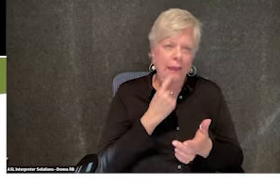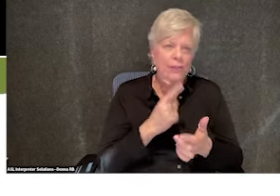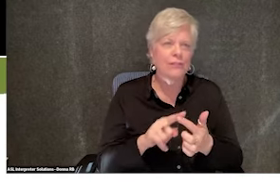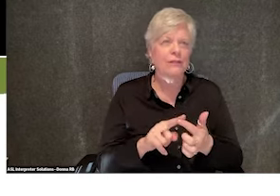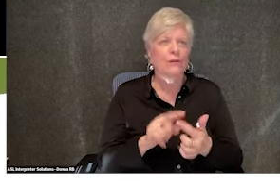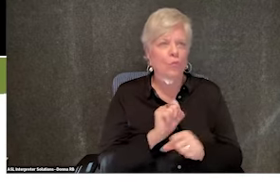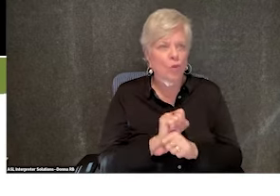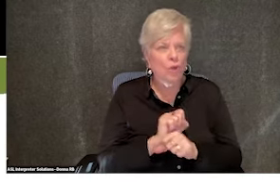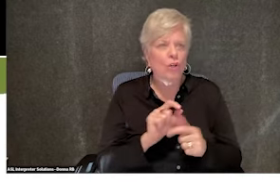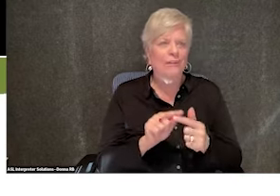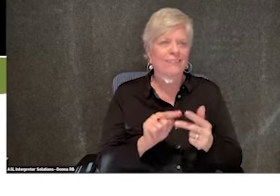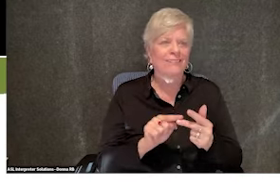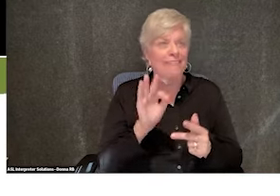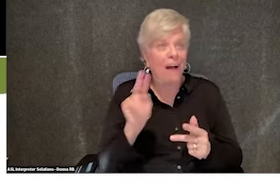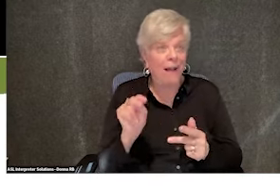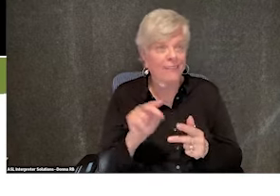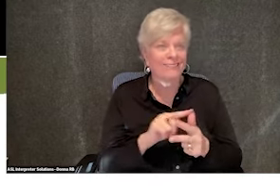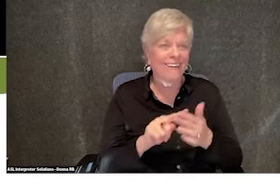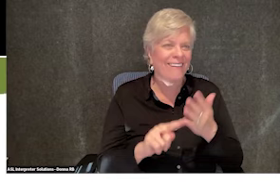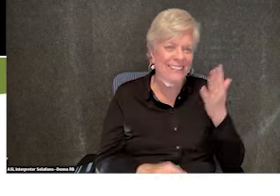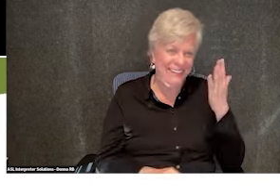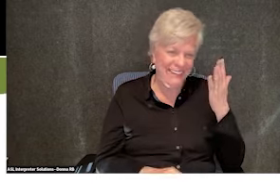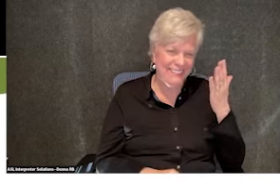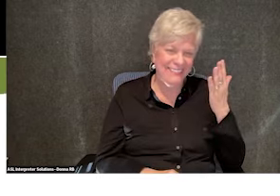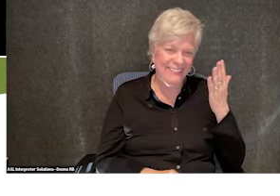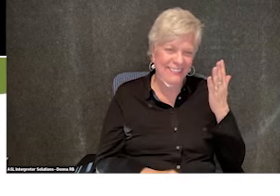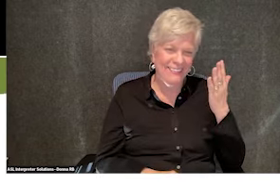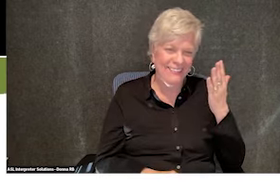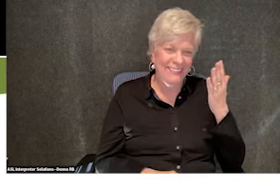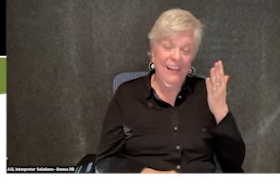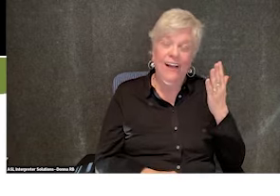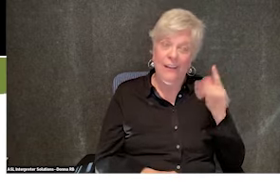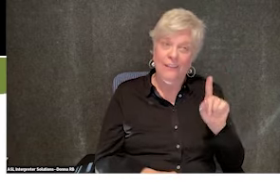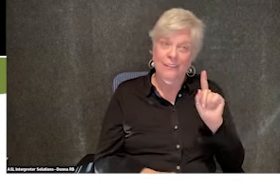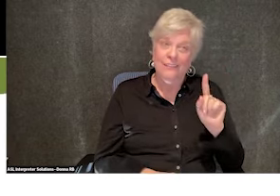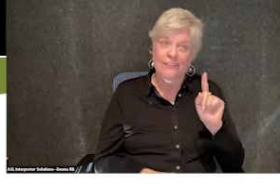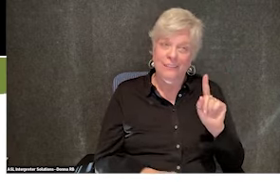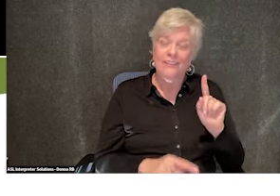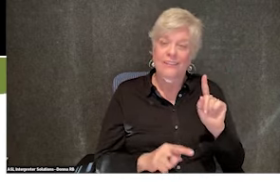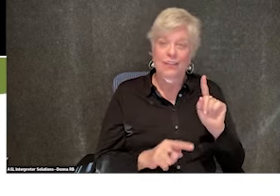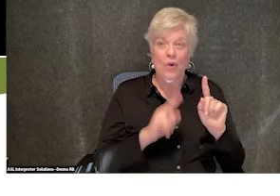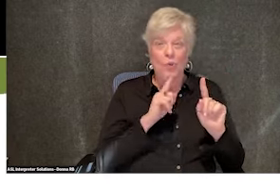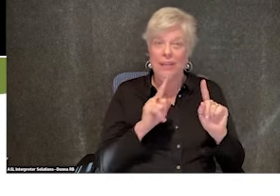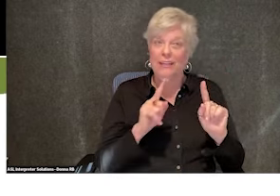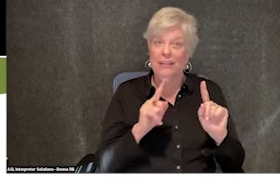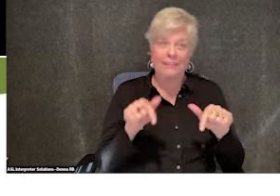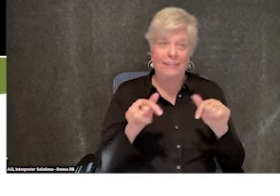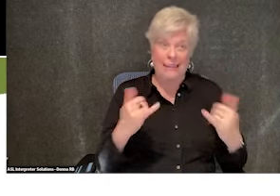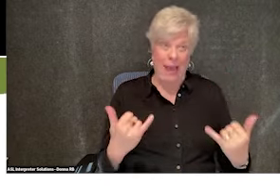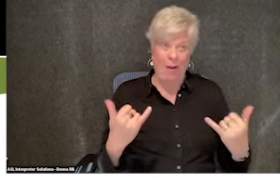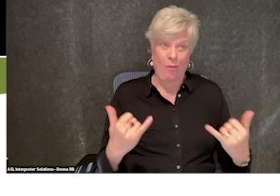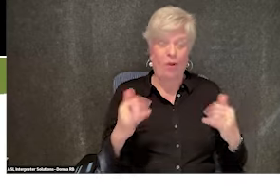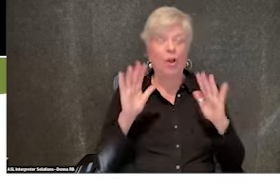este momento, en este punto de la historia. Tenemos tantas cosas de la tecnología que nos